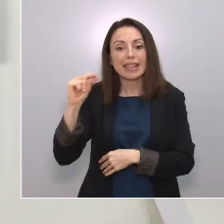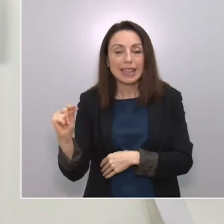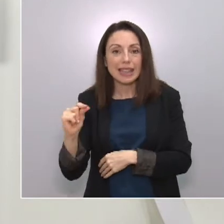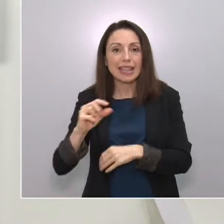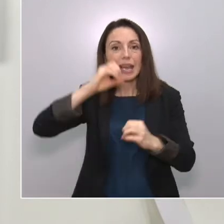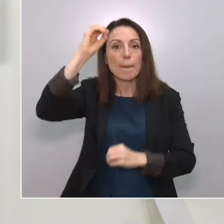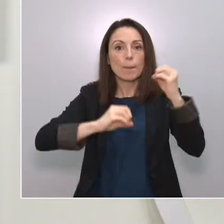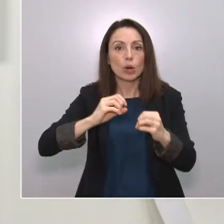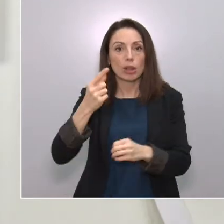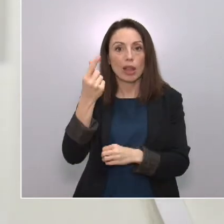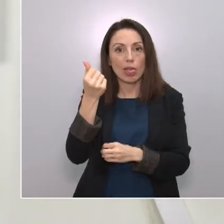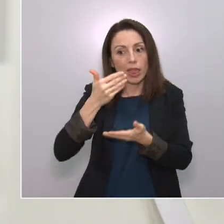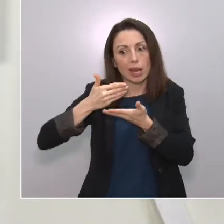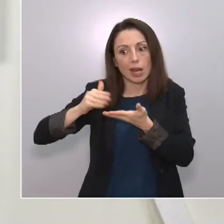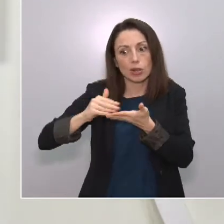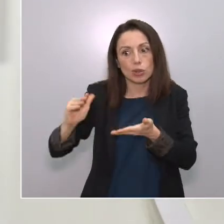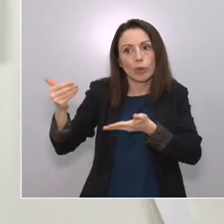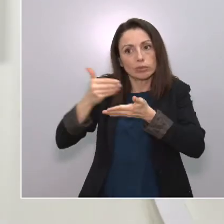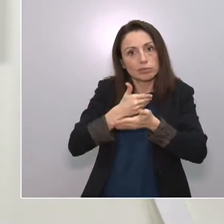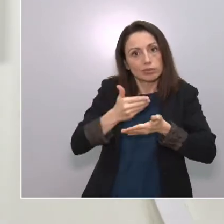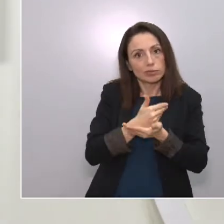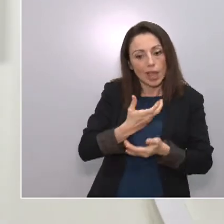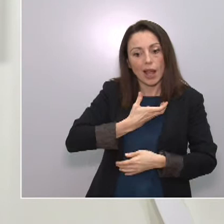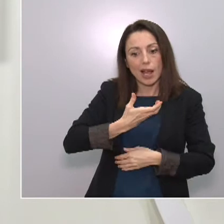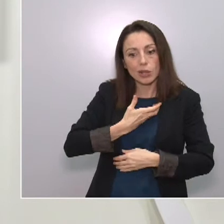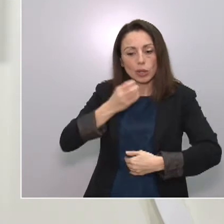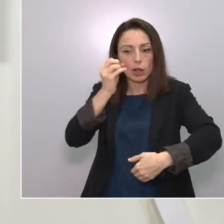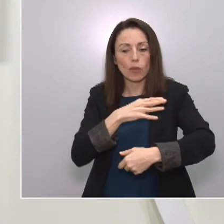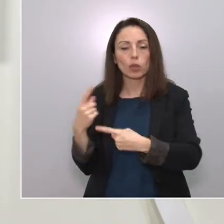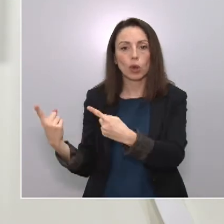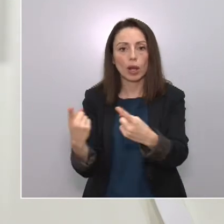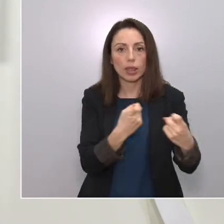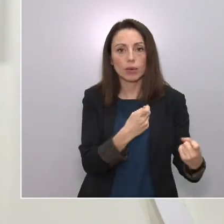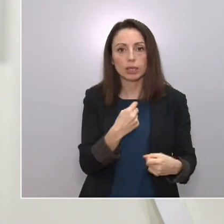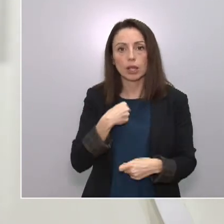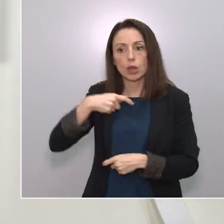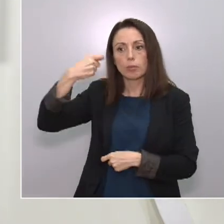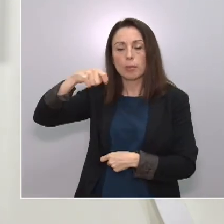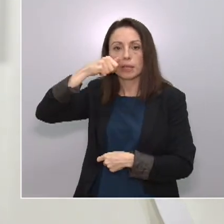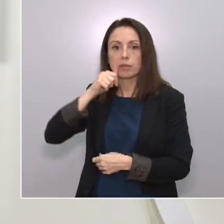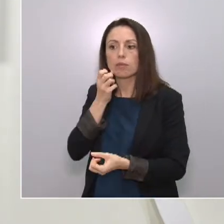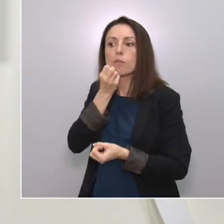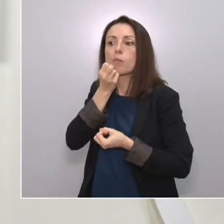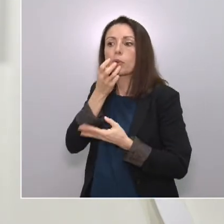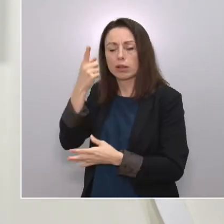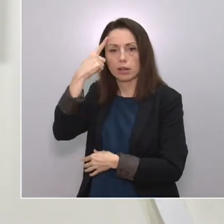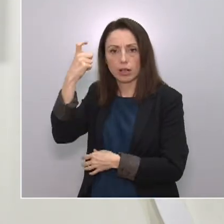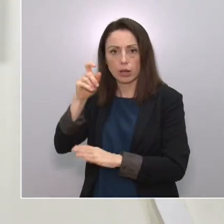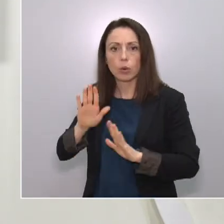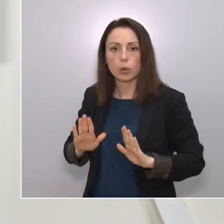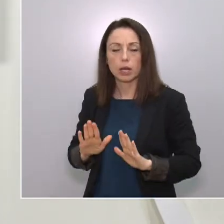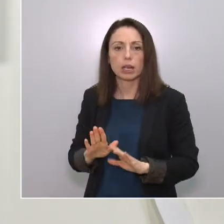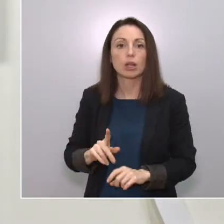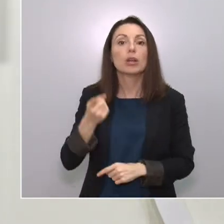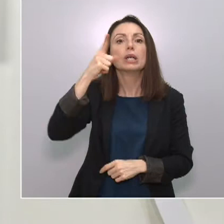obtenido. Los ayuntamientos necesitan esos fondos, y así se lo he recordado al presidente del Gobierno. También